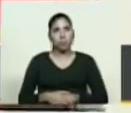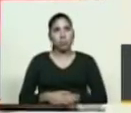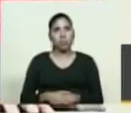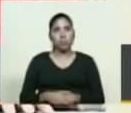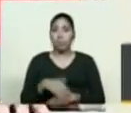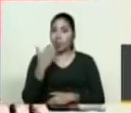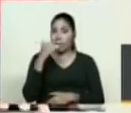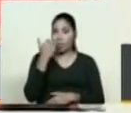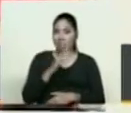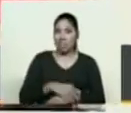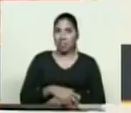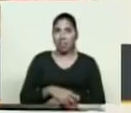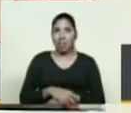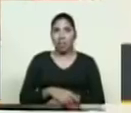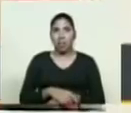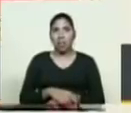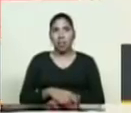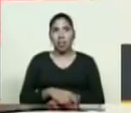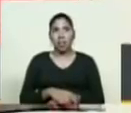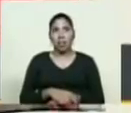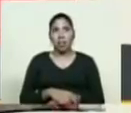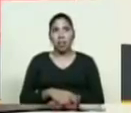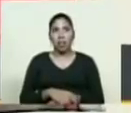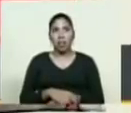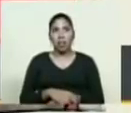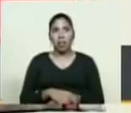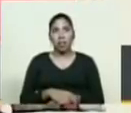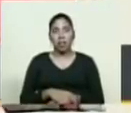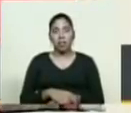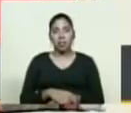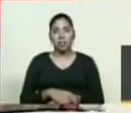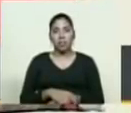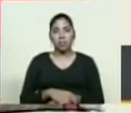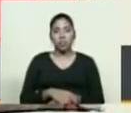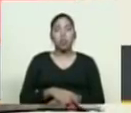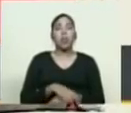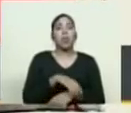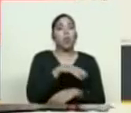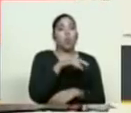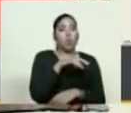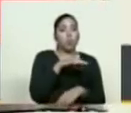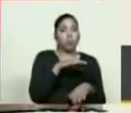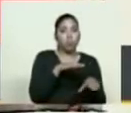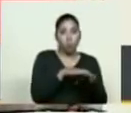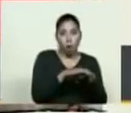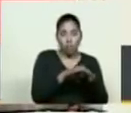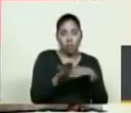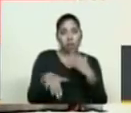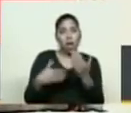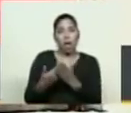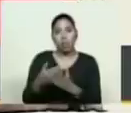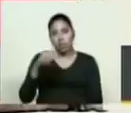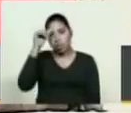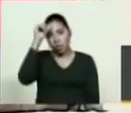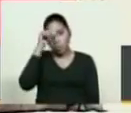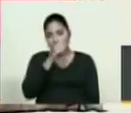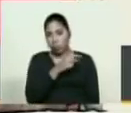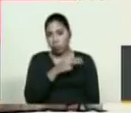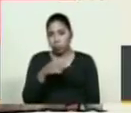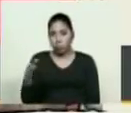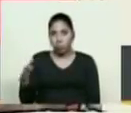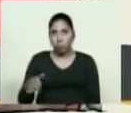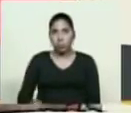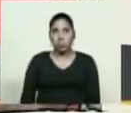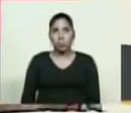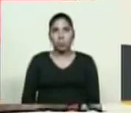No se molesten en publicarlo tanto, pero en verdad no. Jueves, viernes, sábado y domingo. Nuestra gente sí lo agarra inmediatamente. Jueves, viernes, sábado y domingo,